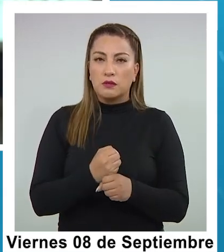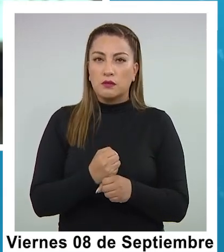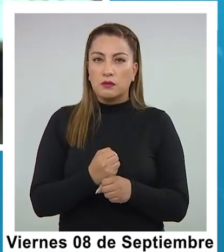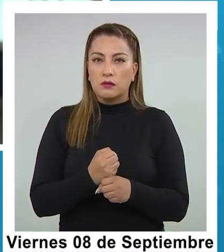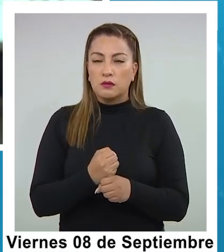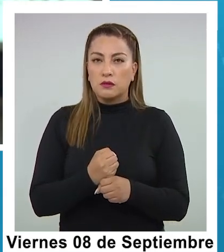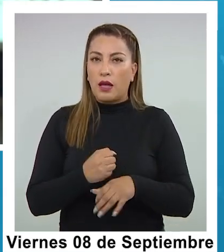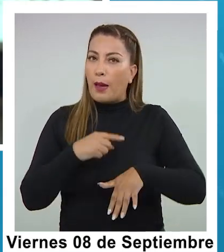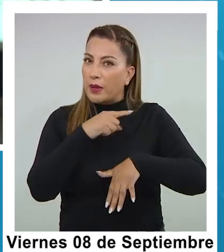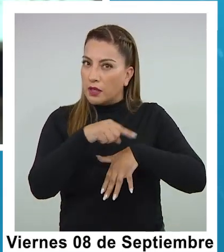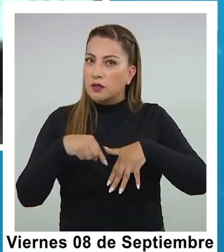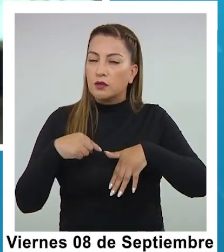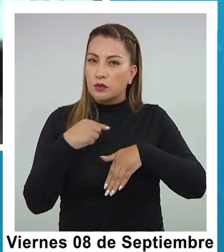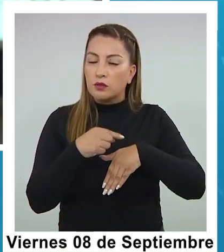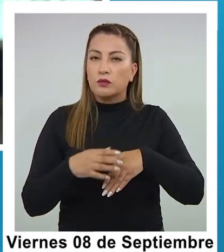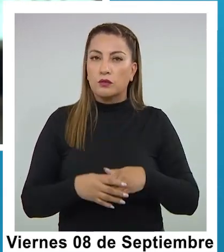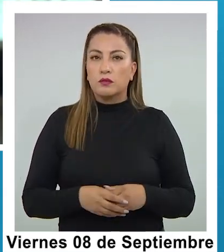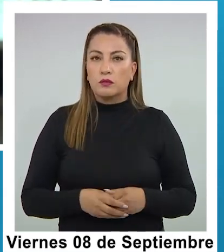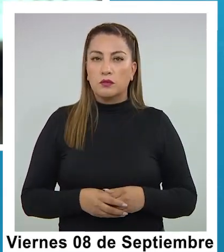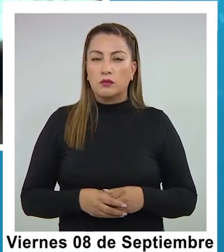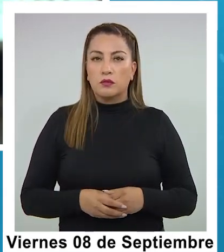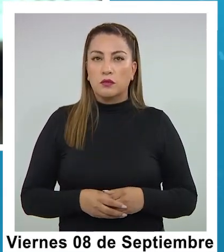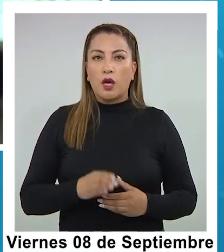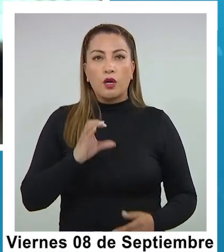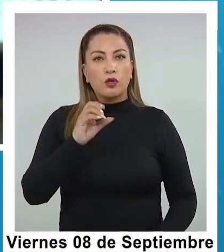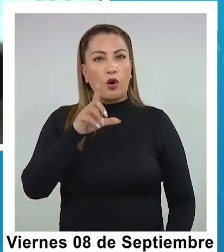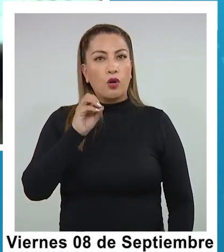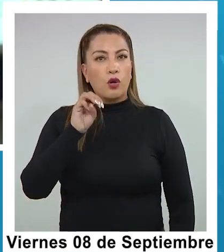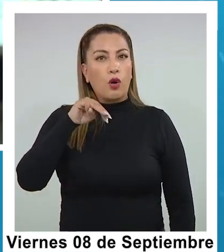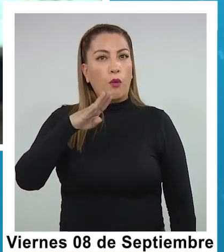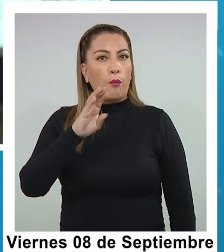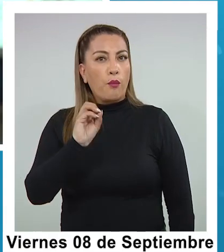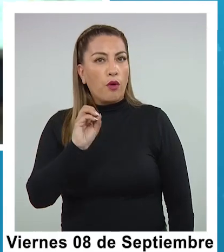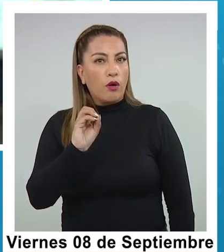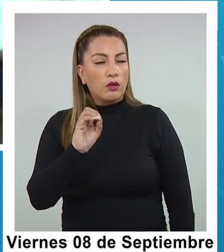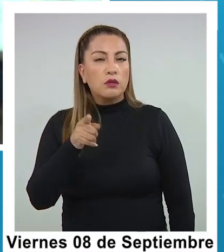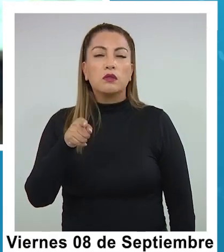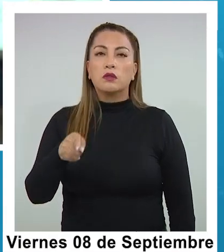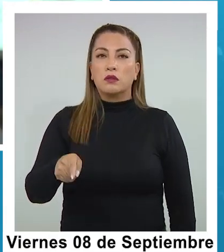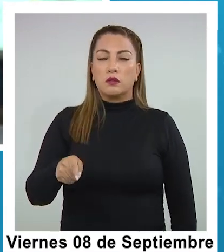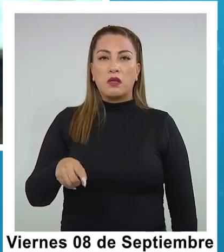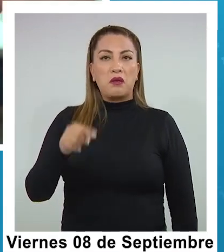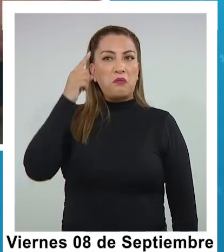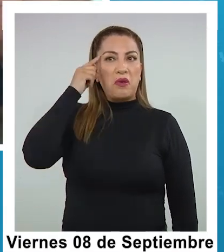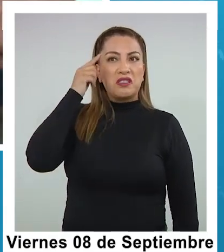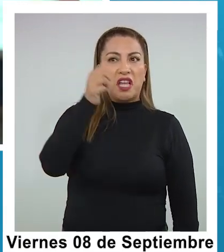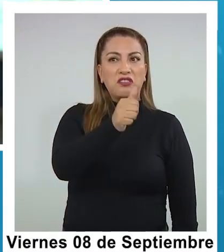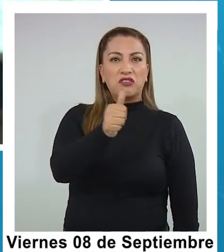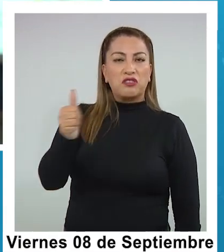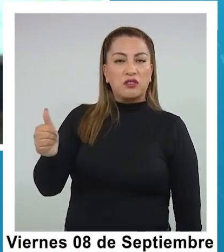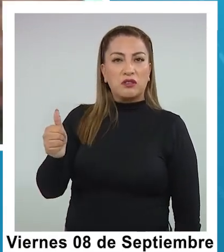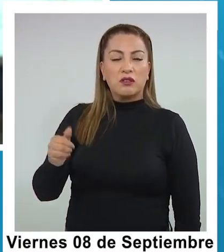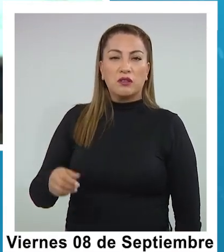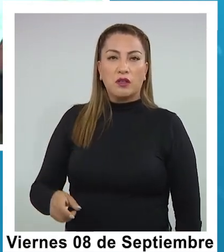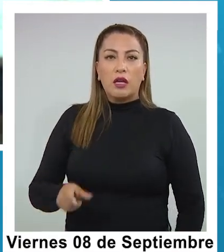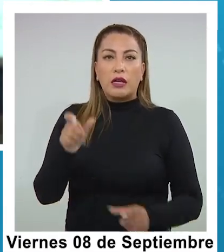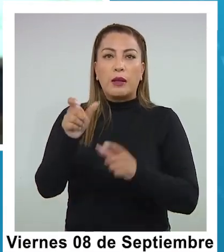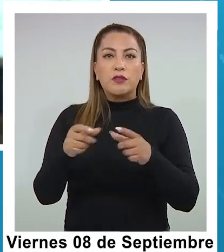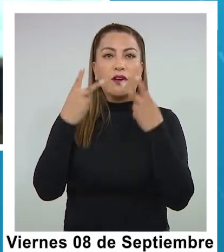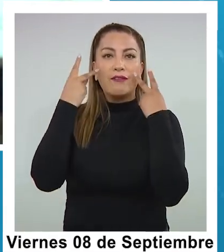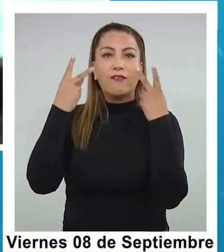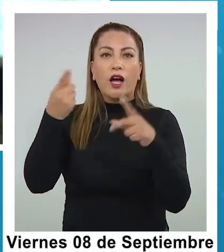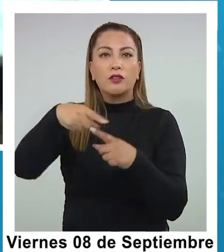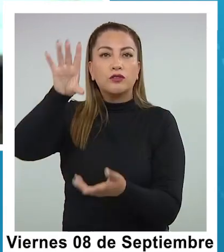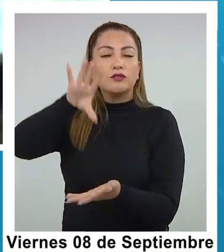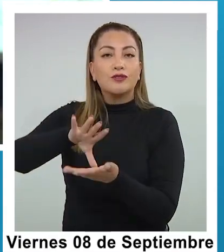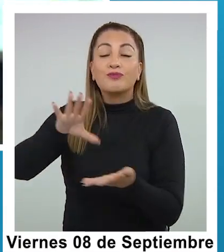Sur. Tenemos la operación Colombo, que nos hicieron creer a todos de que los subversivos se habían ido fuera del país y